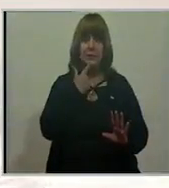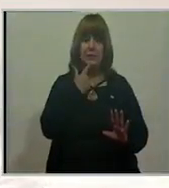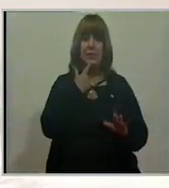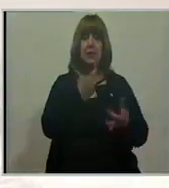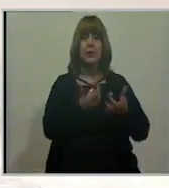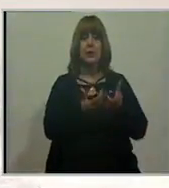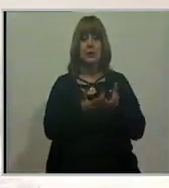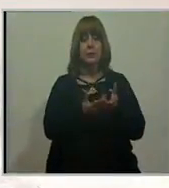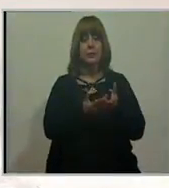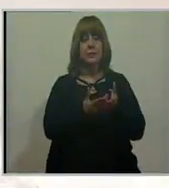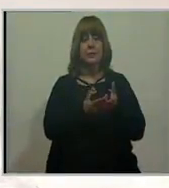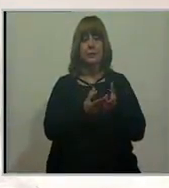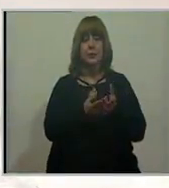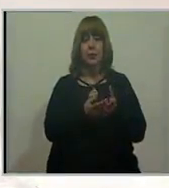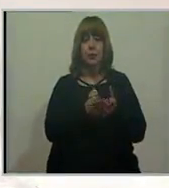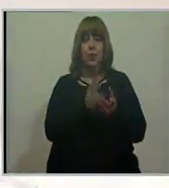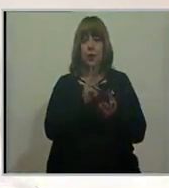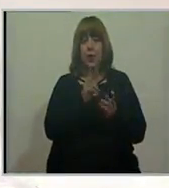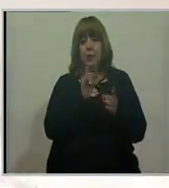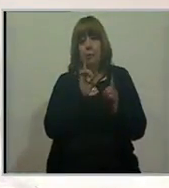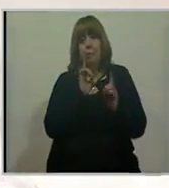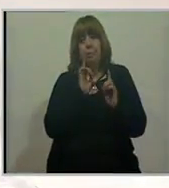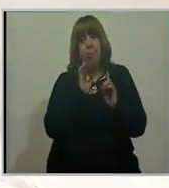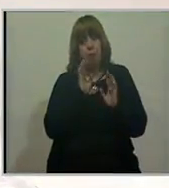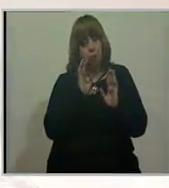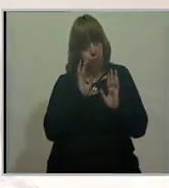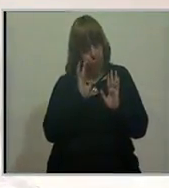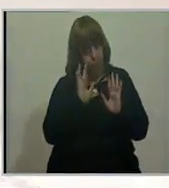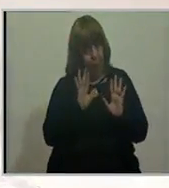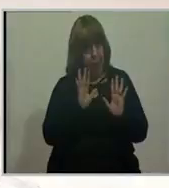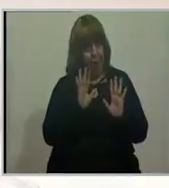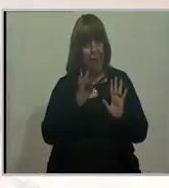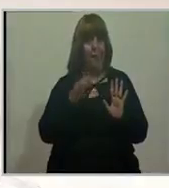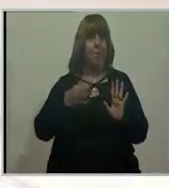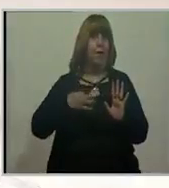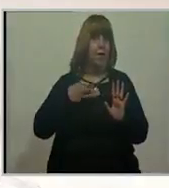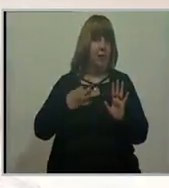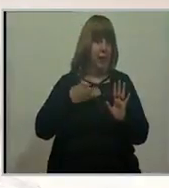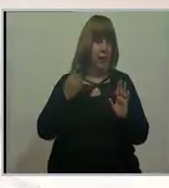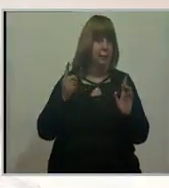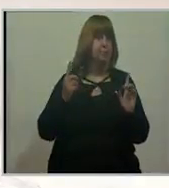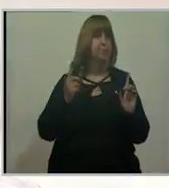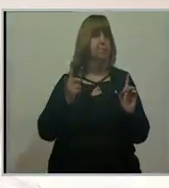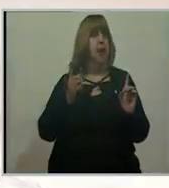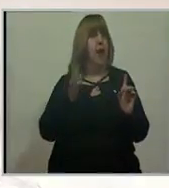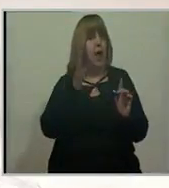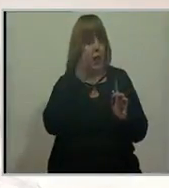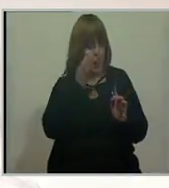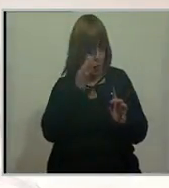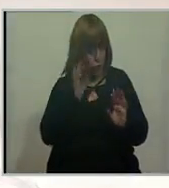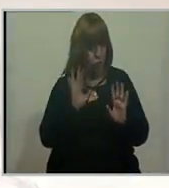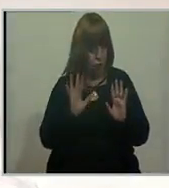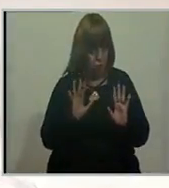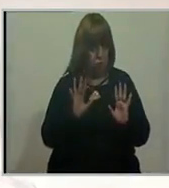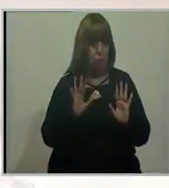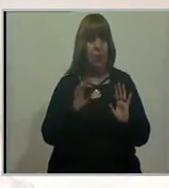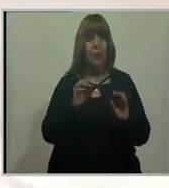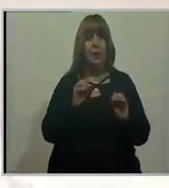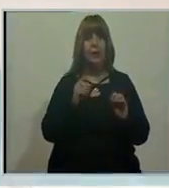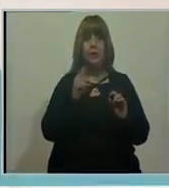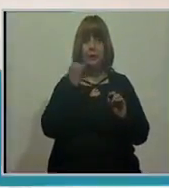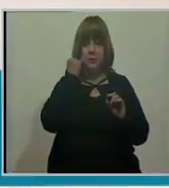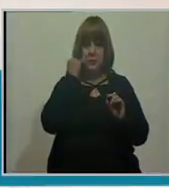explosivo. Por lo tanto, hay reglas estrictas por parte de las distribuidoras para